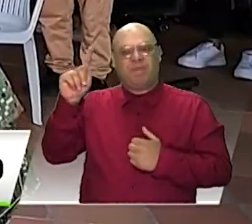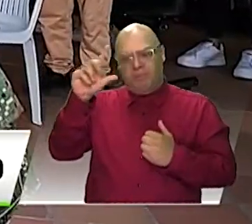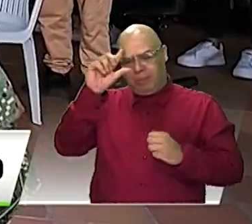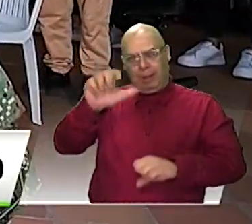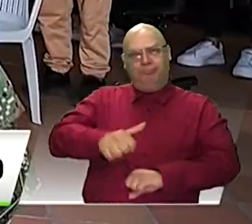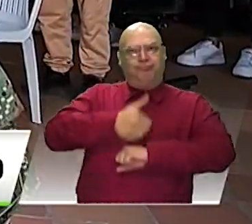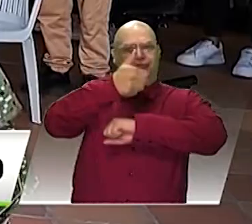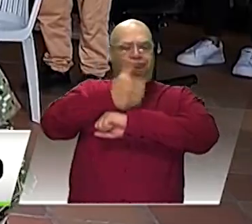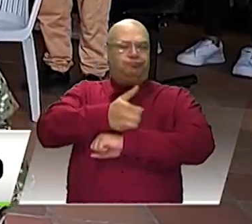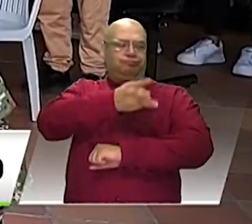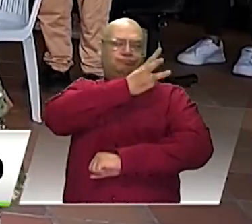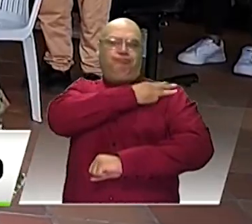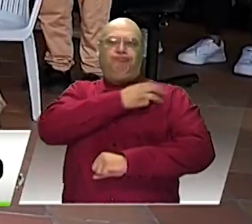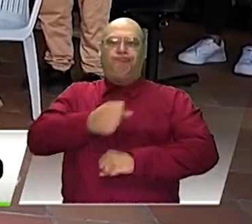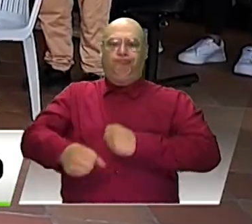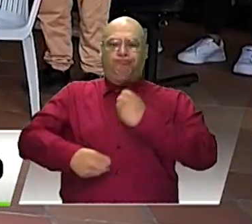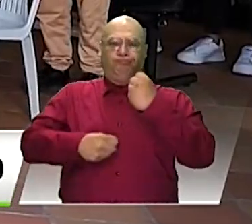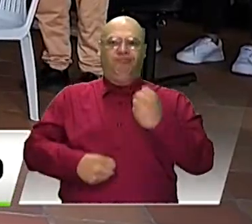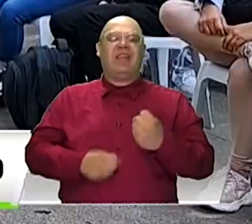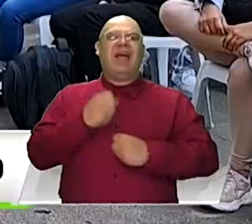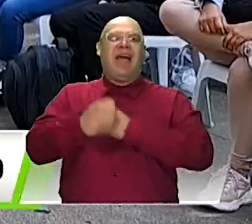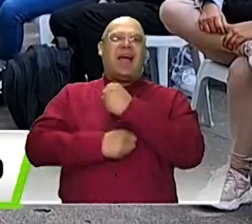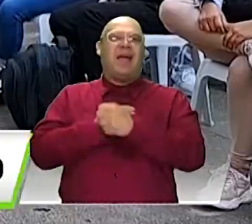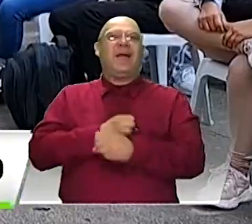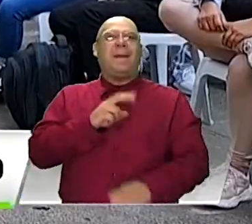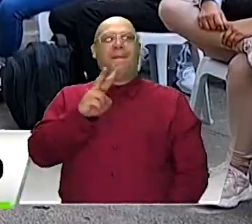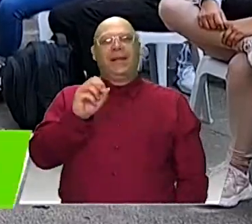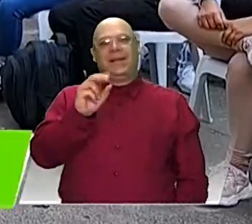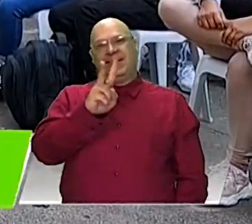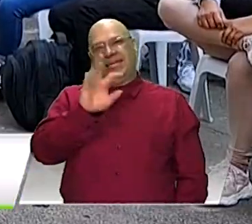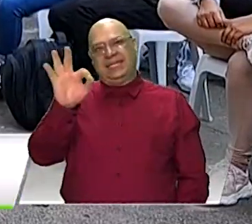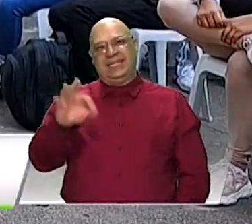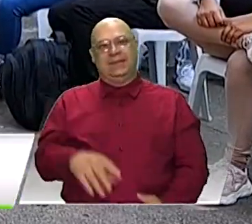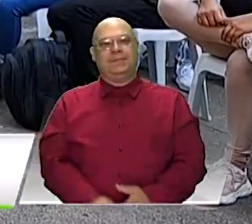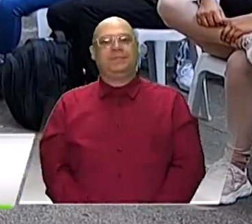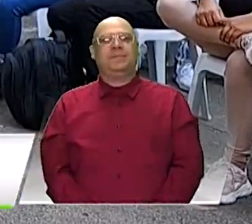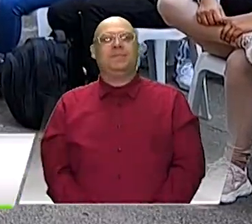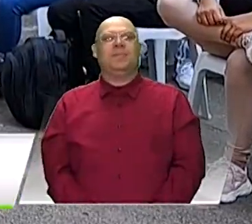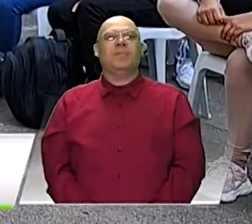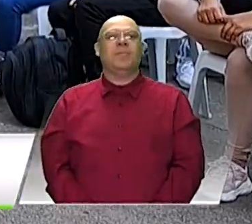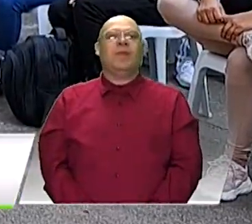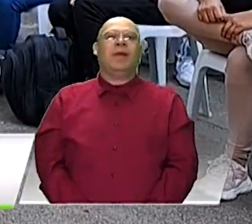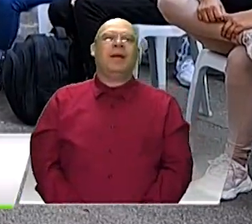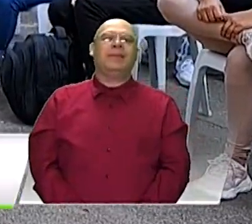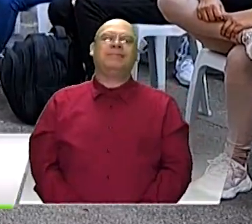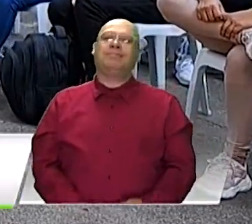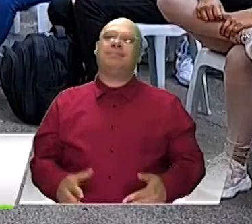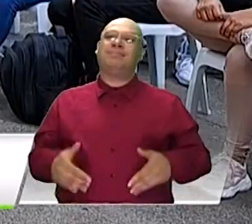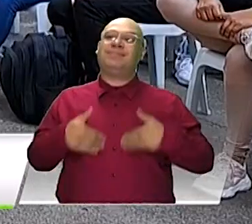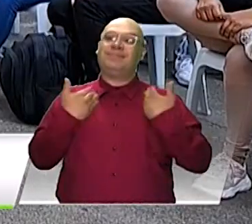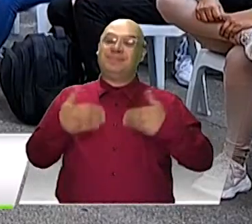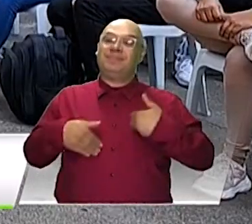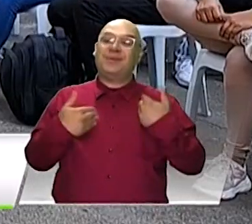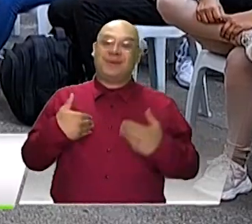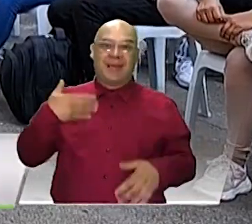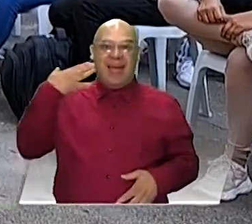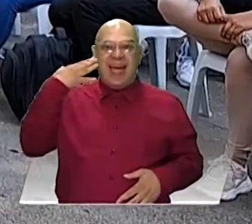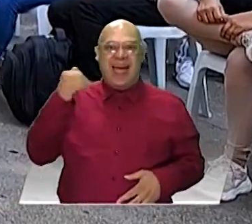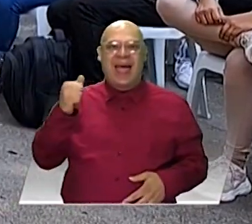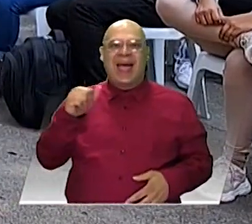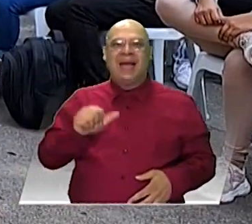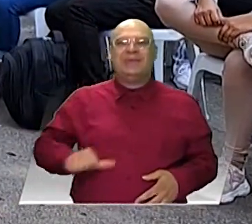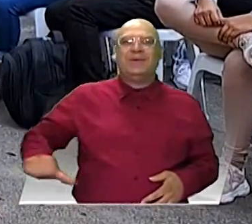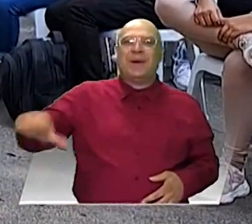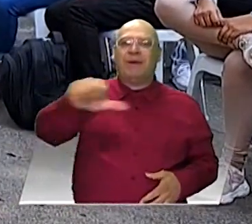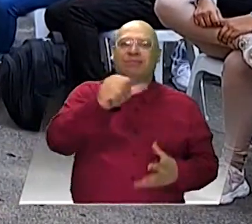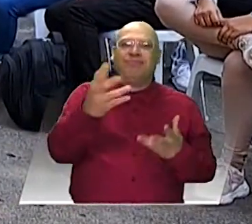primer contingente del 2023. Nos emociona mucho y sobre todo como femenina de que todas sean tan